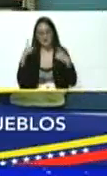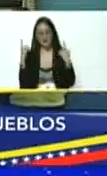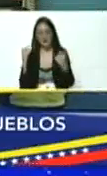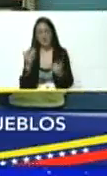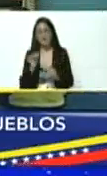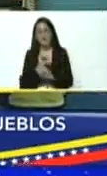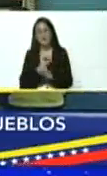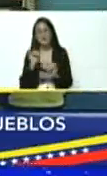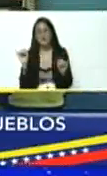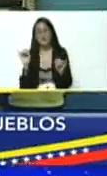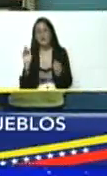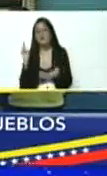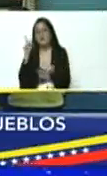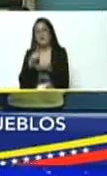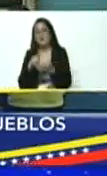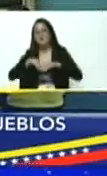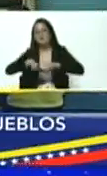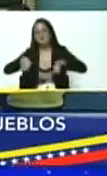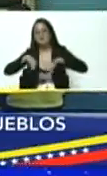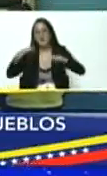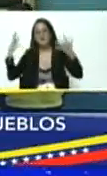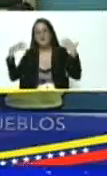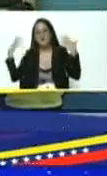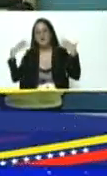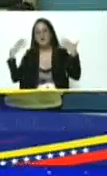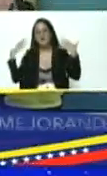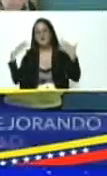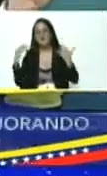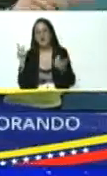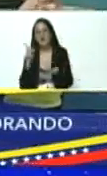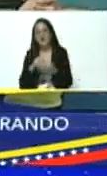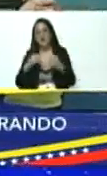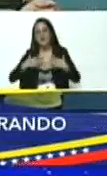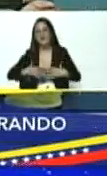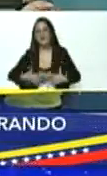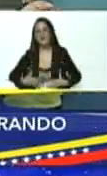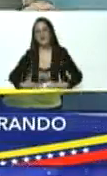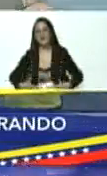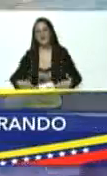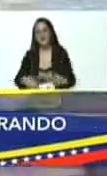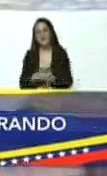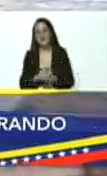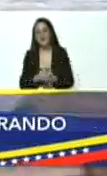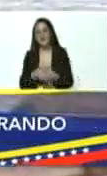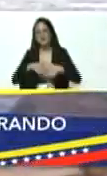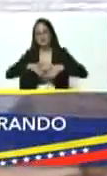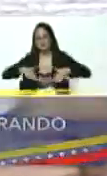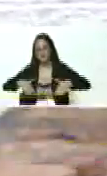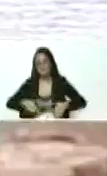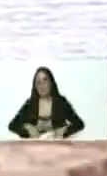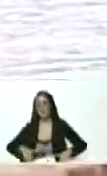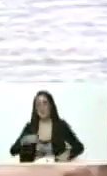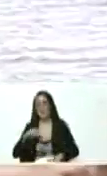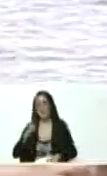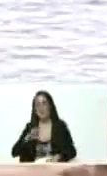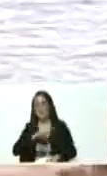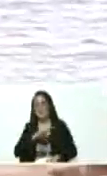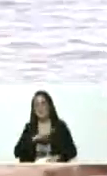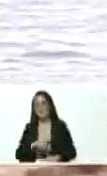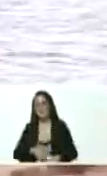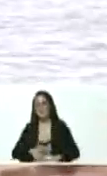terminar el acto nos vamos al balneario. Ella trajo su traje baño, un buen bikini, y yo traje el mío